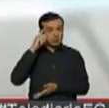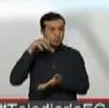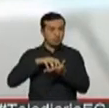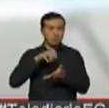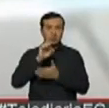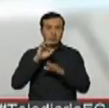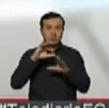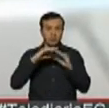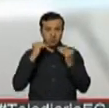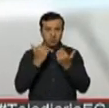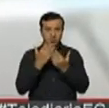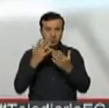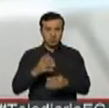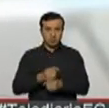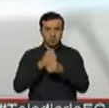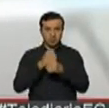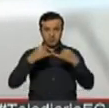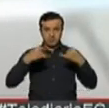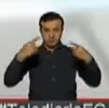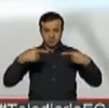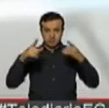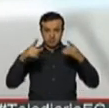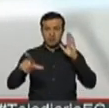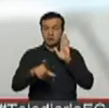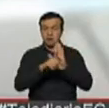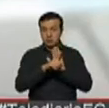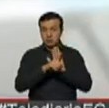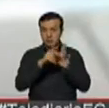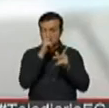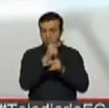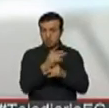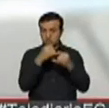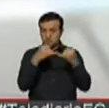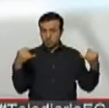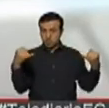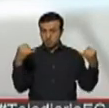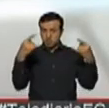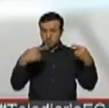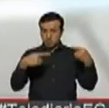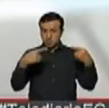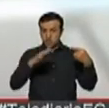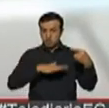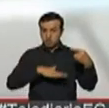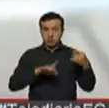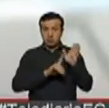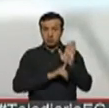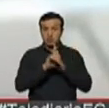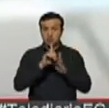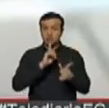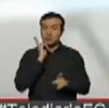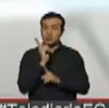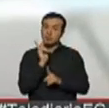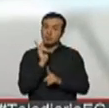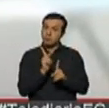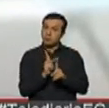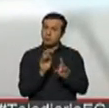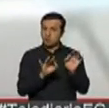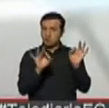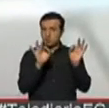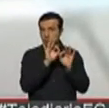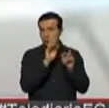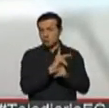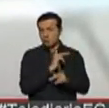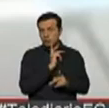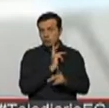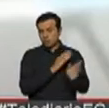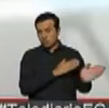un comité de seguridad fronteriza, ha generado una ley para proteger la frontera, desarrollar la frontera, porque el desarrollo es un factor protector detrás de